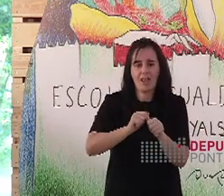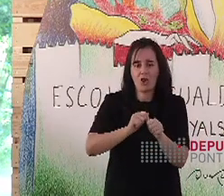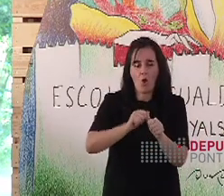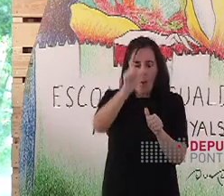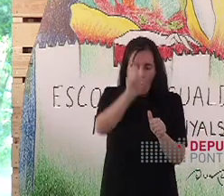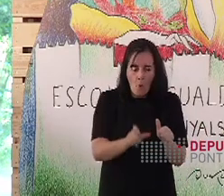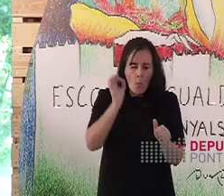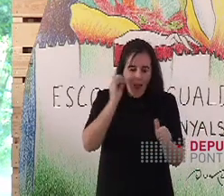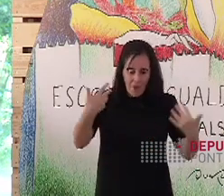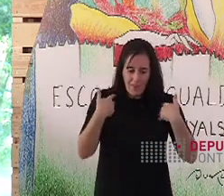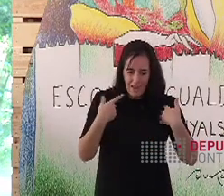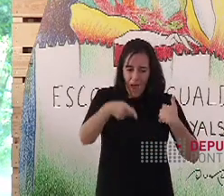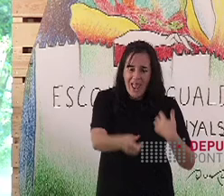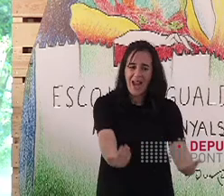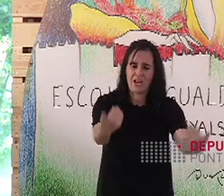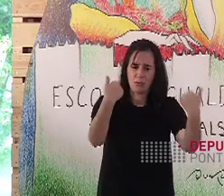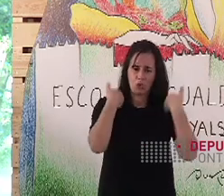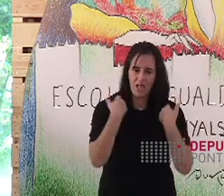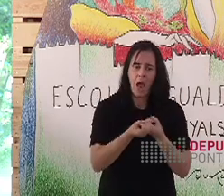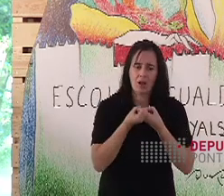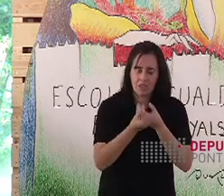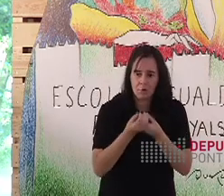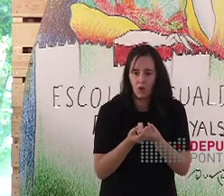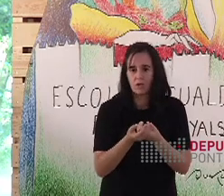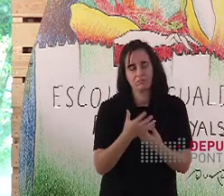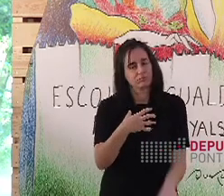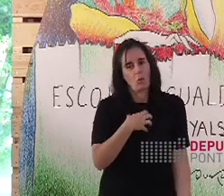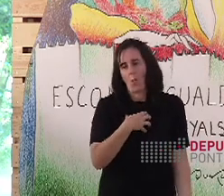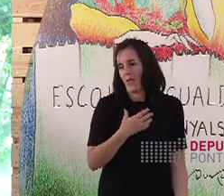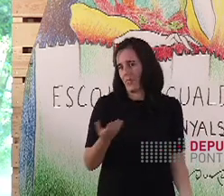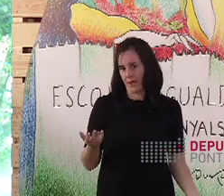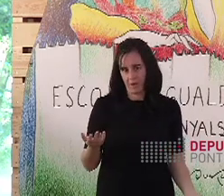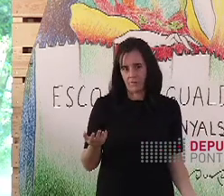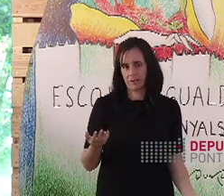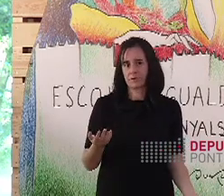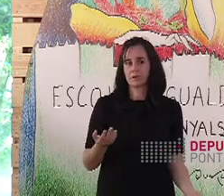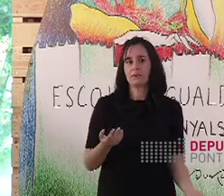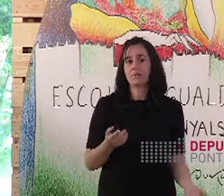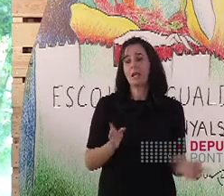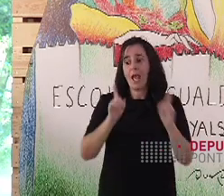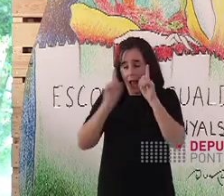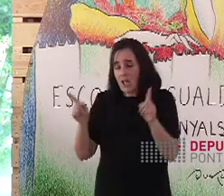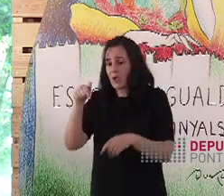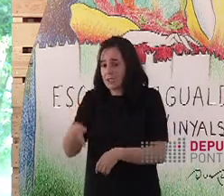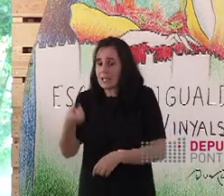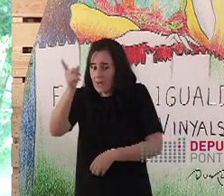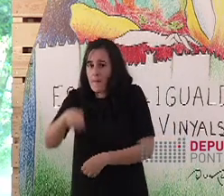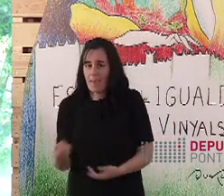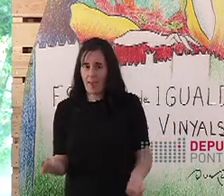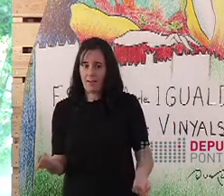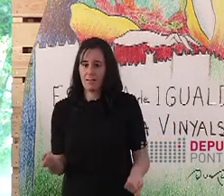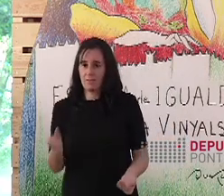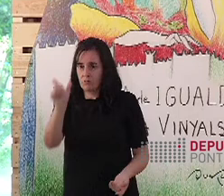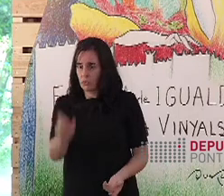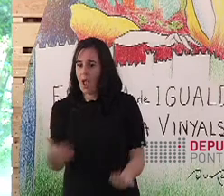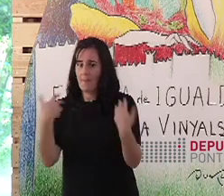no testimonio da víctima, como ben sabemos, e constatamos noutros tipos de violencias, neste, pois tamén, e